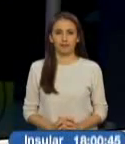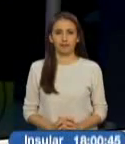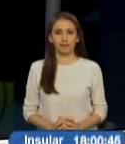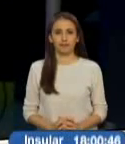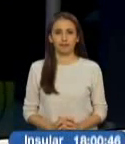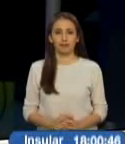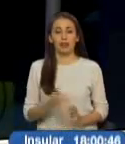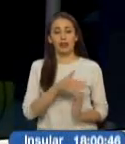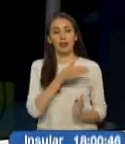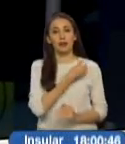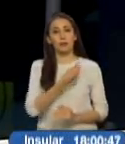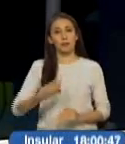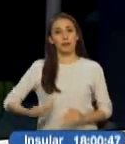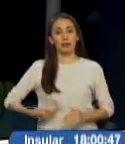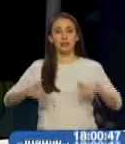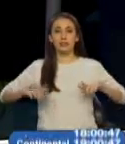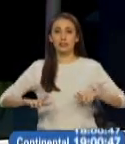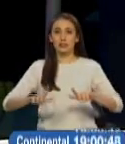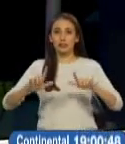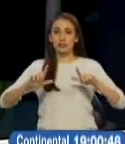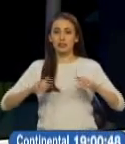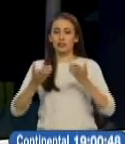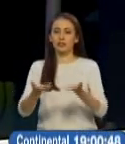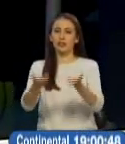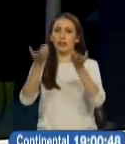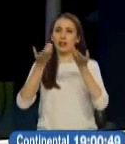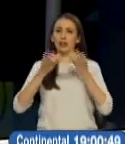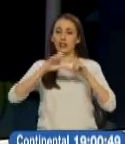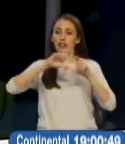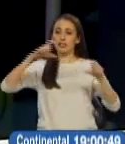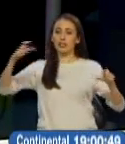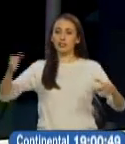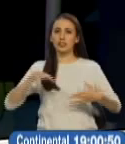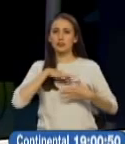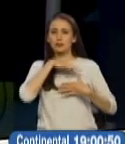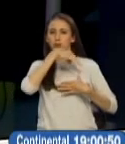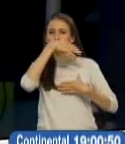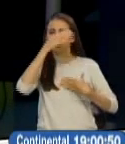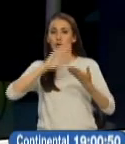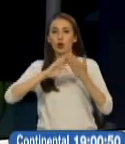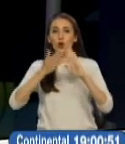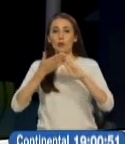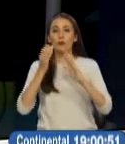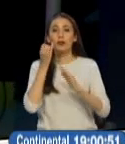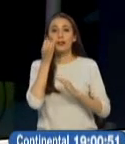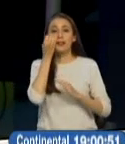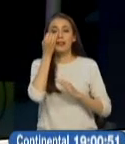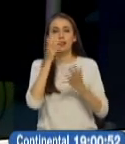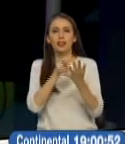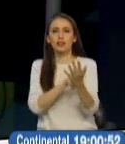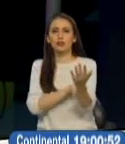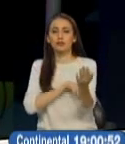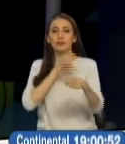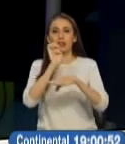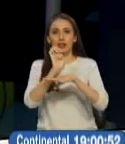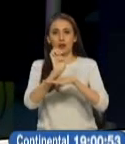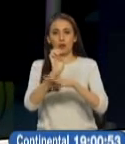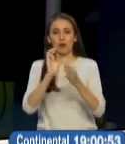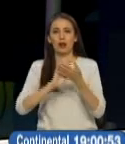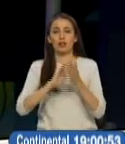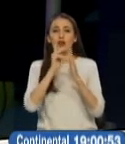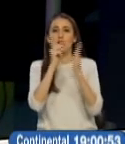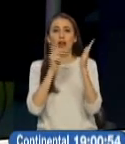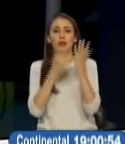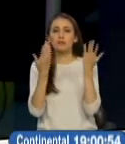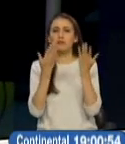El presidente de la República, Lenín Moreno, recibió el bastón ancestral por parte de los pueblos originarios del país. La ceremonia se realizó en las ruinas